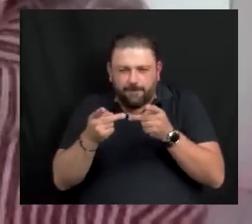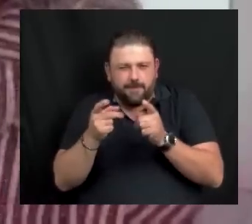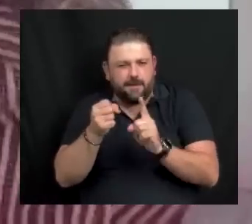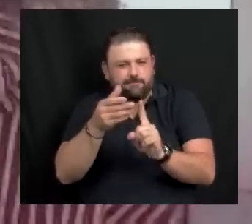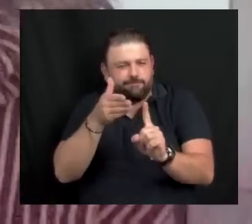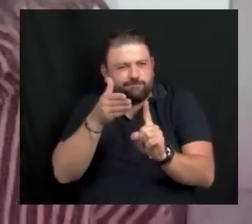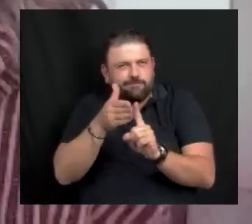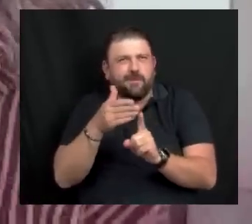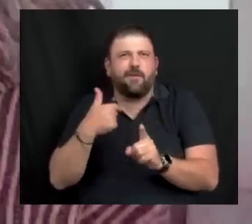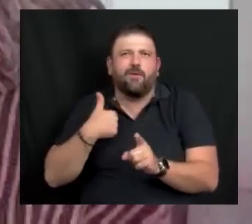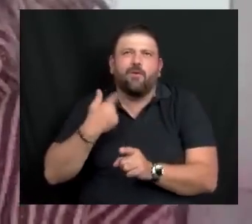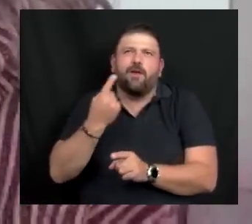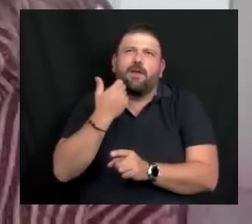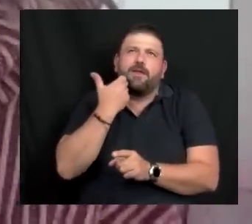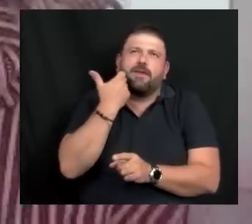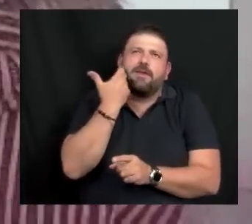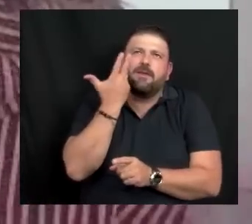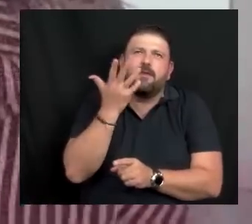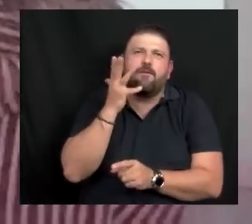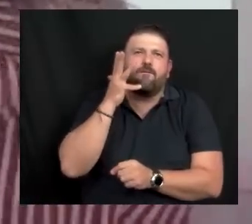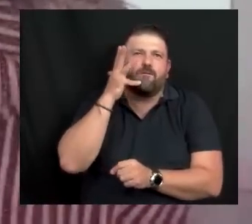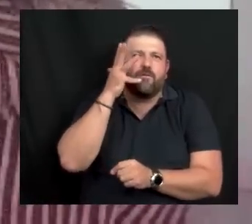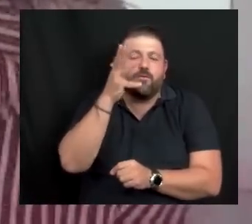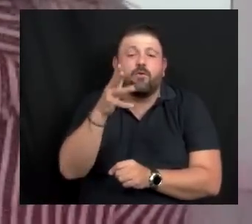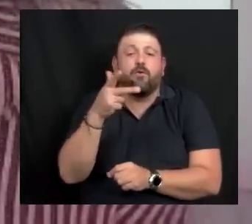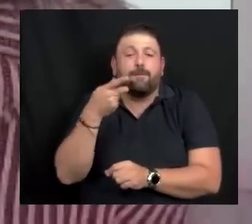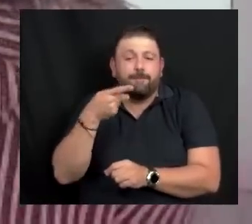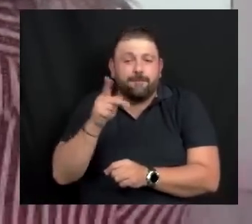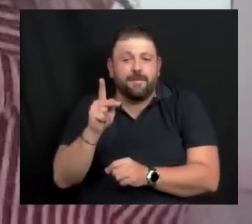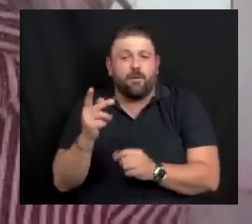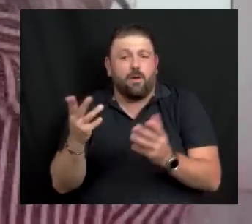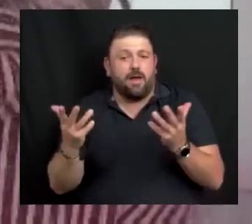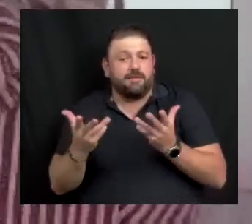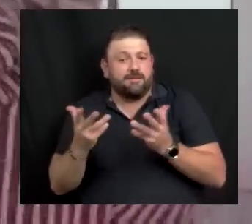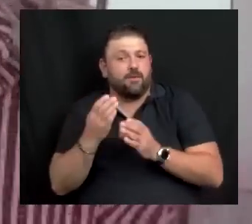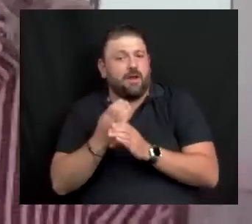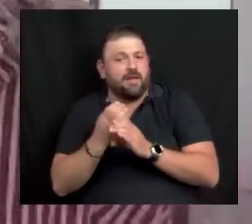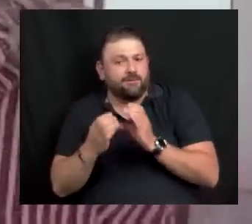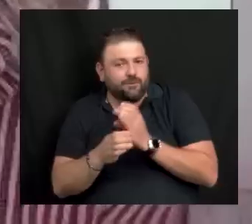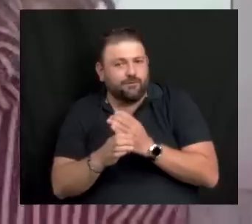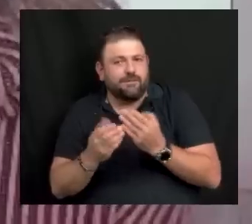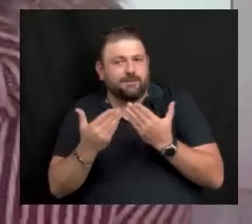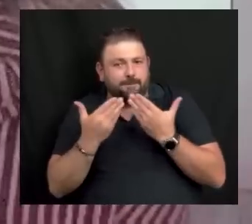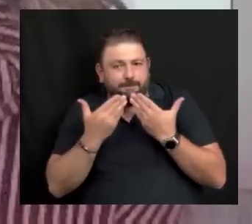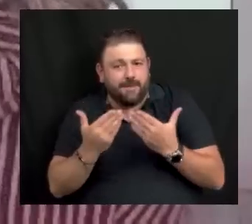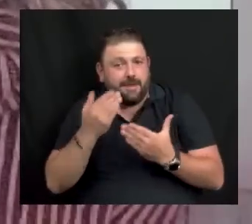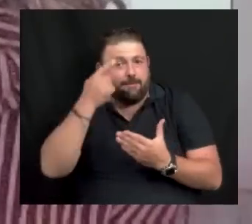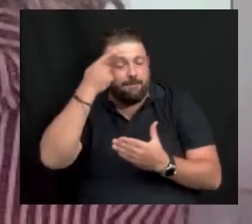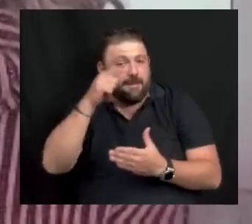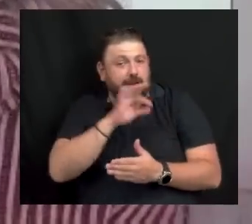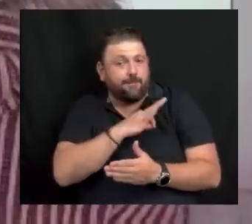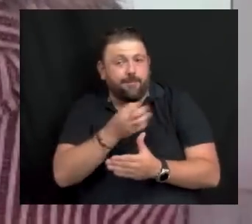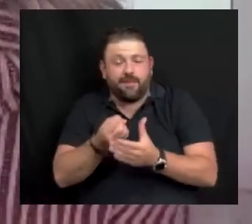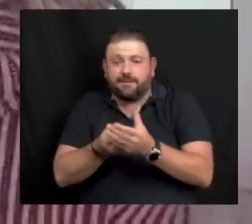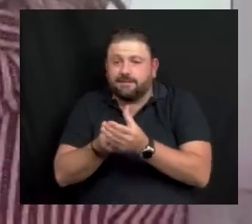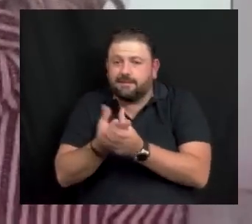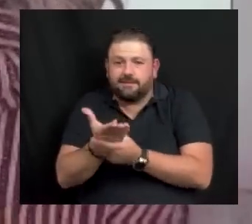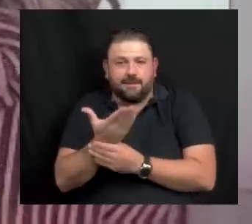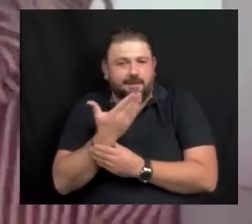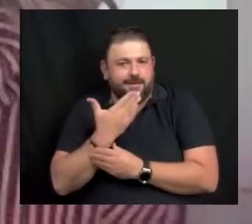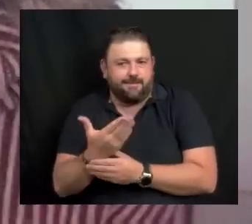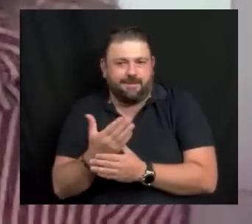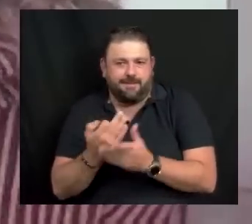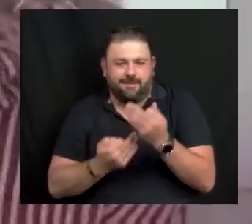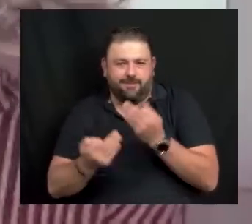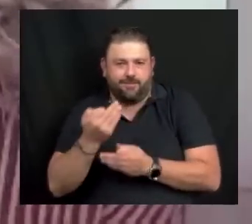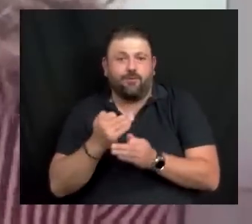quieres llegar, pero principalmente haciendo las cosas que tienes que hacer para llegar en los momentos adecuados. Y ese es el punto número